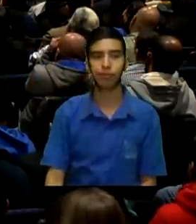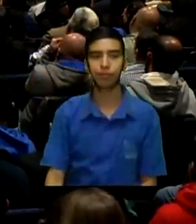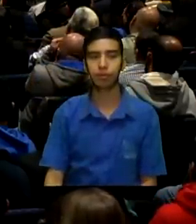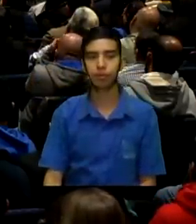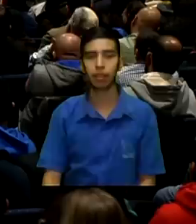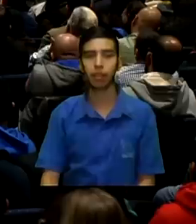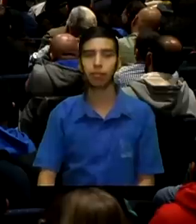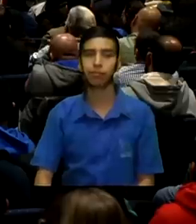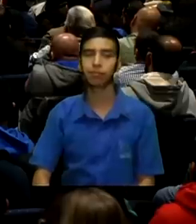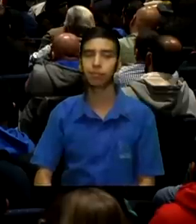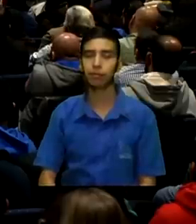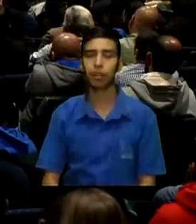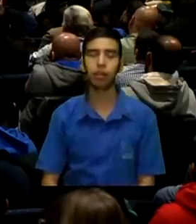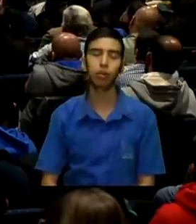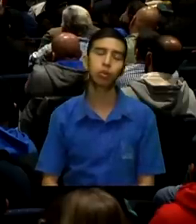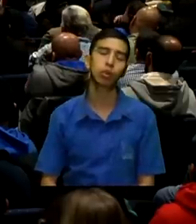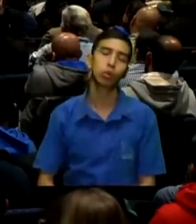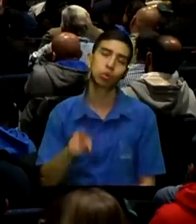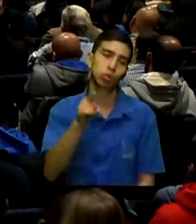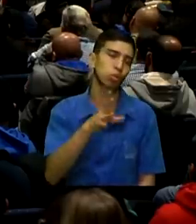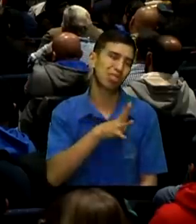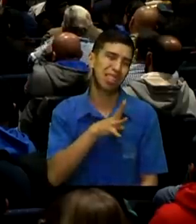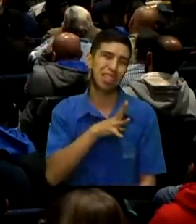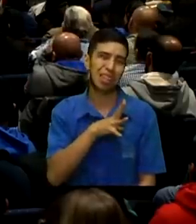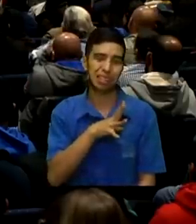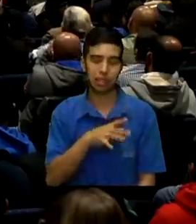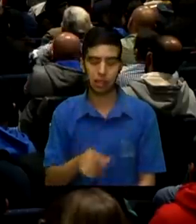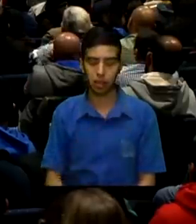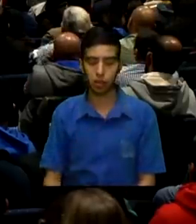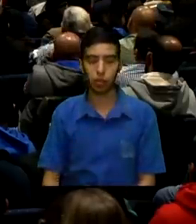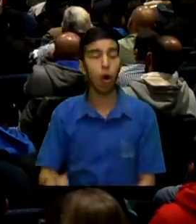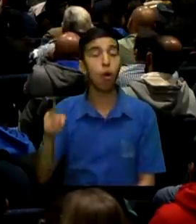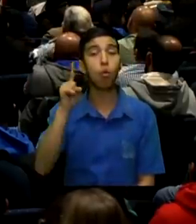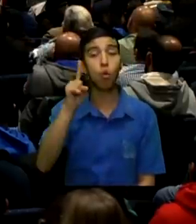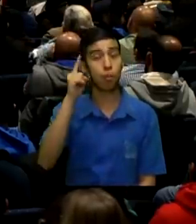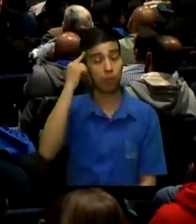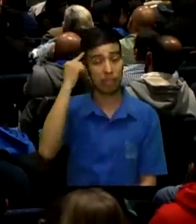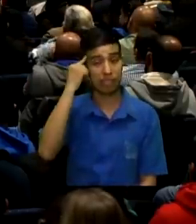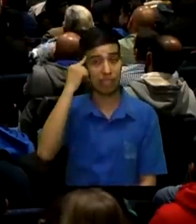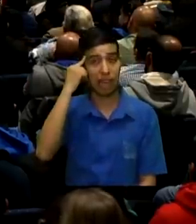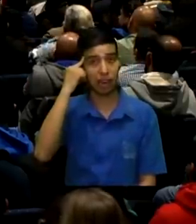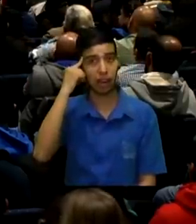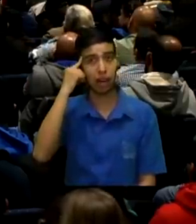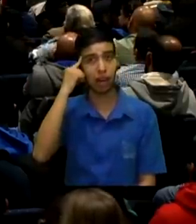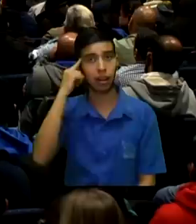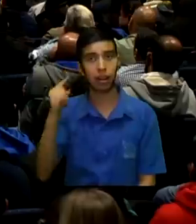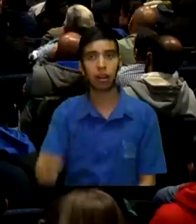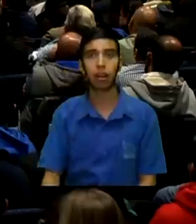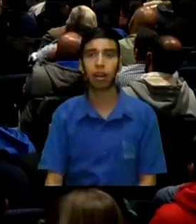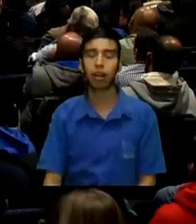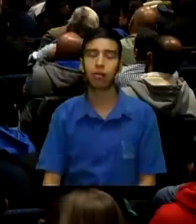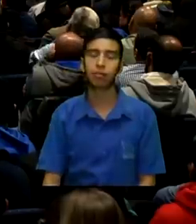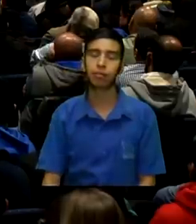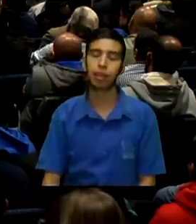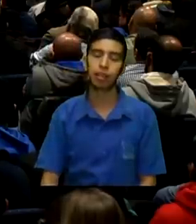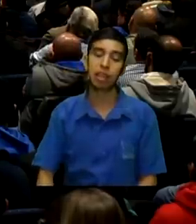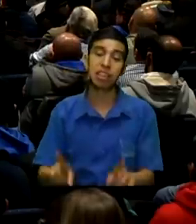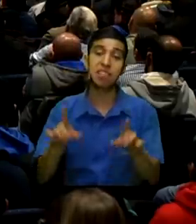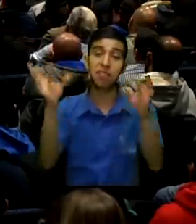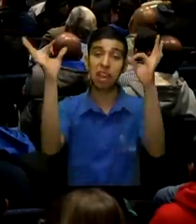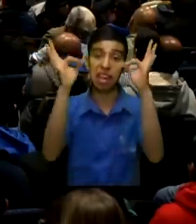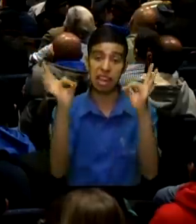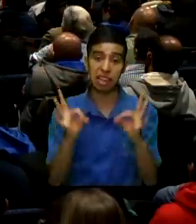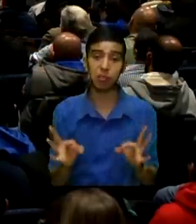solamente por el paso del tiempo y el estudio, sino que por el Espíritu de Dios, usted ya no es la misma persona.